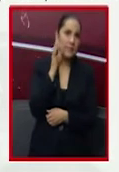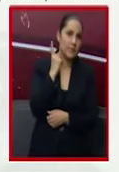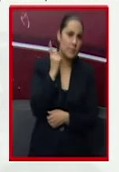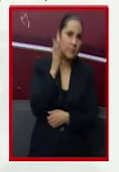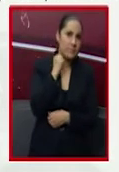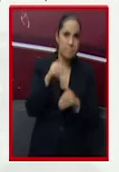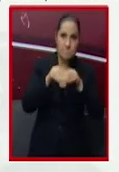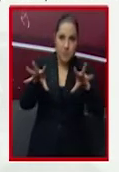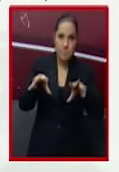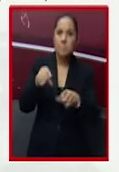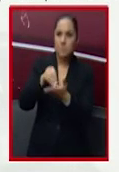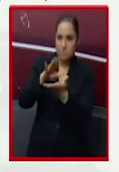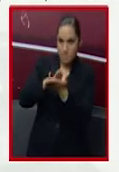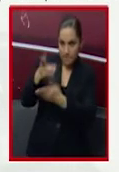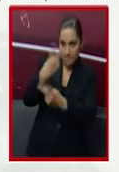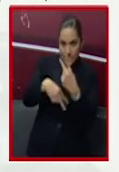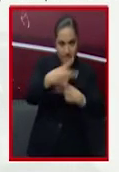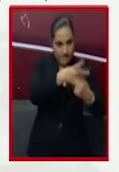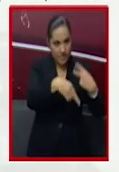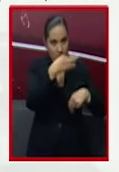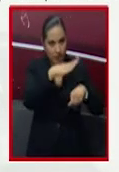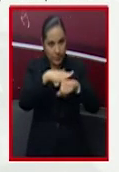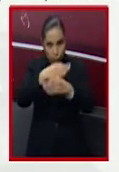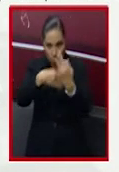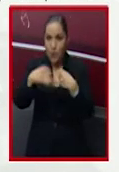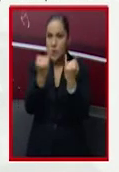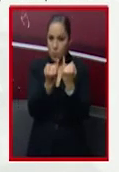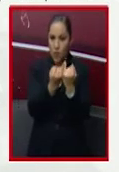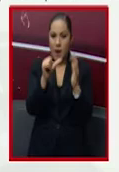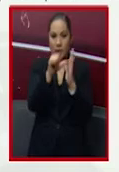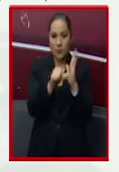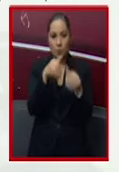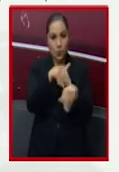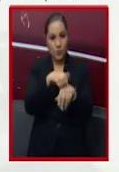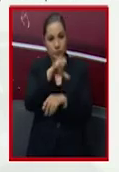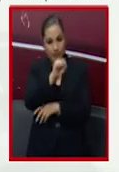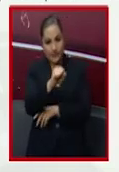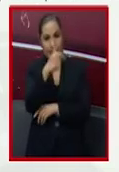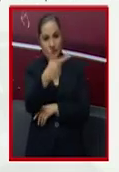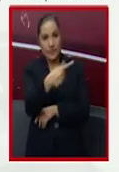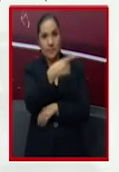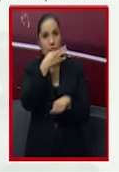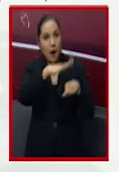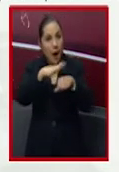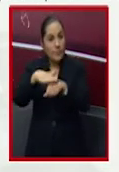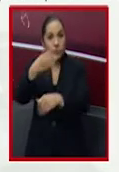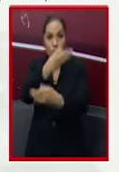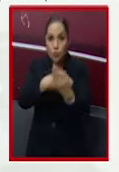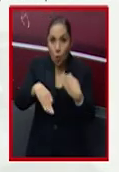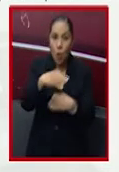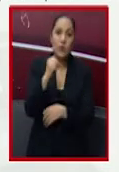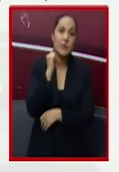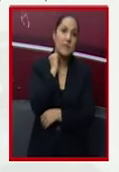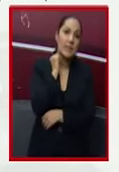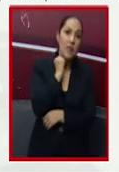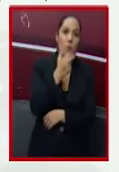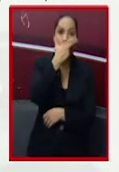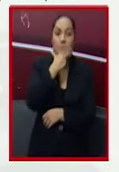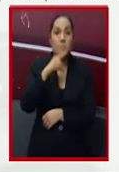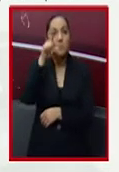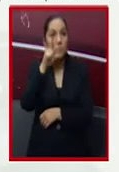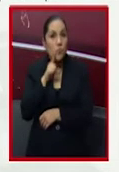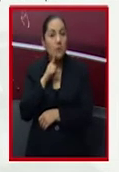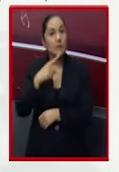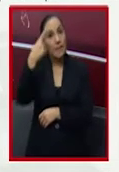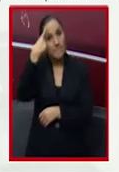dispone el artículo 67 de la Ley Orgánica del Congreso General, cita a los ciudadanos senadores, a las ciudadanas senadoras de la República, a